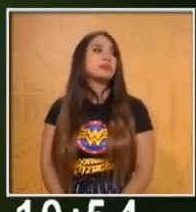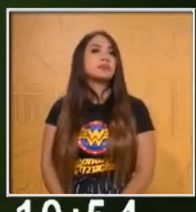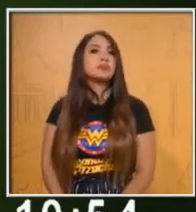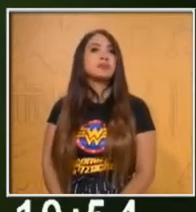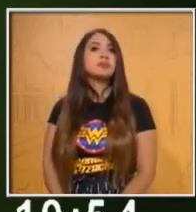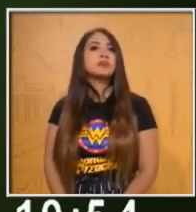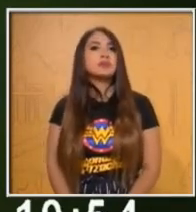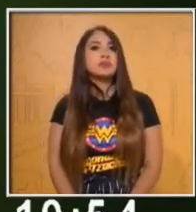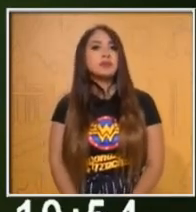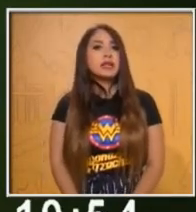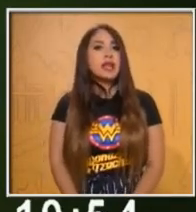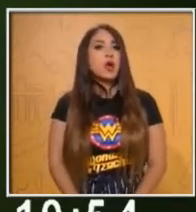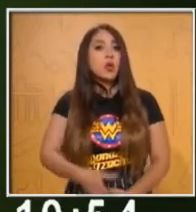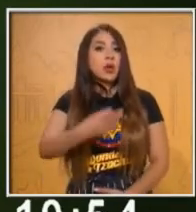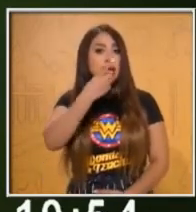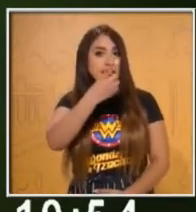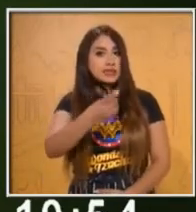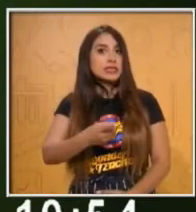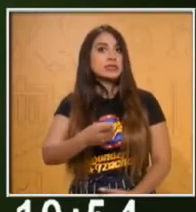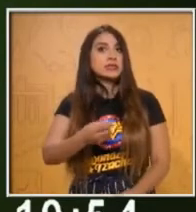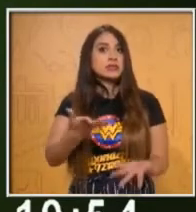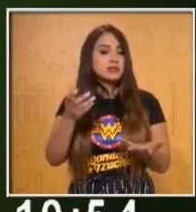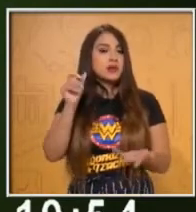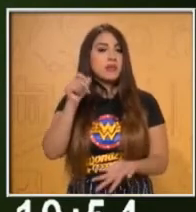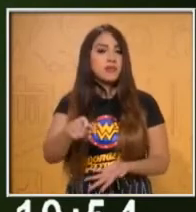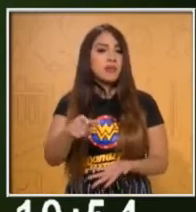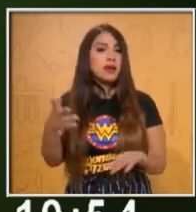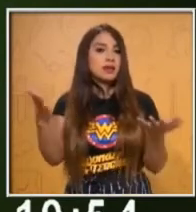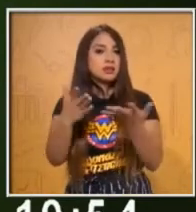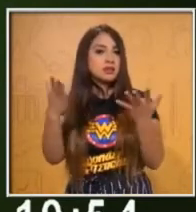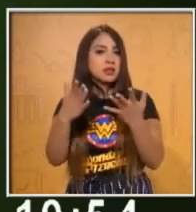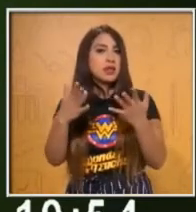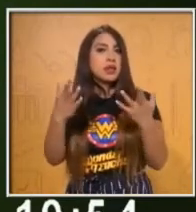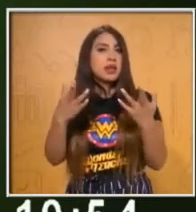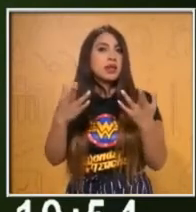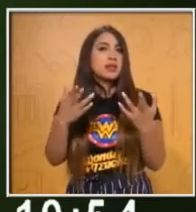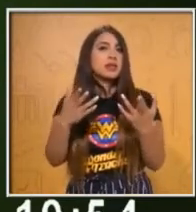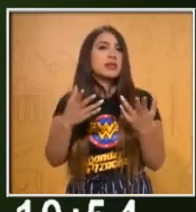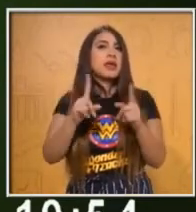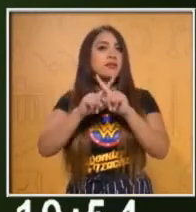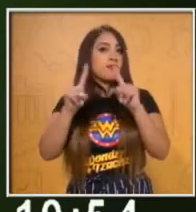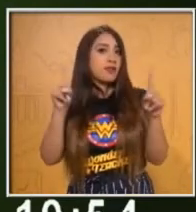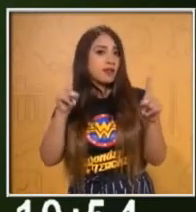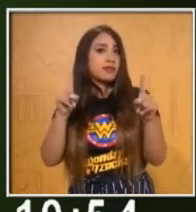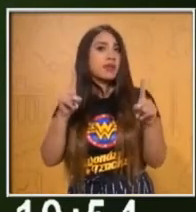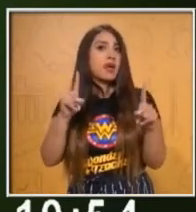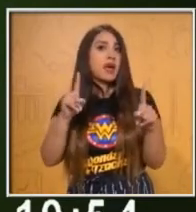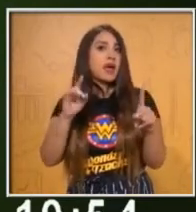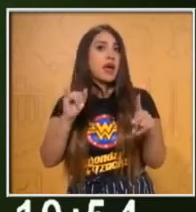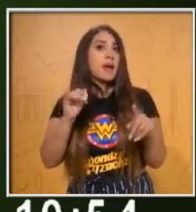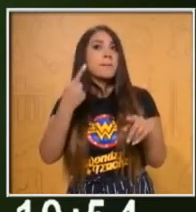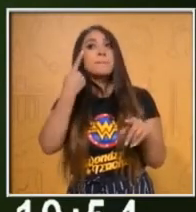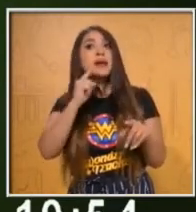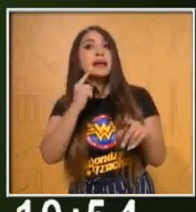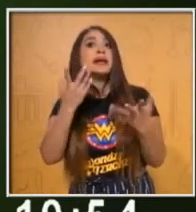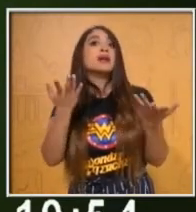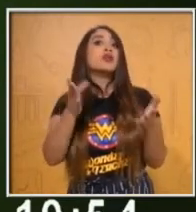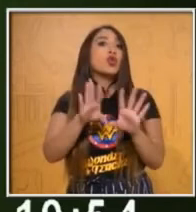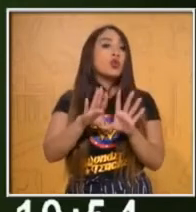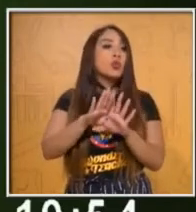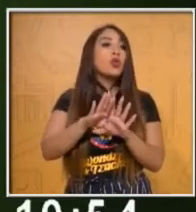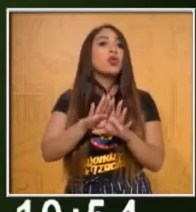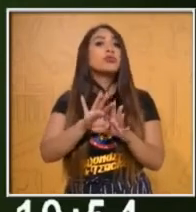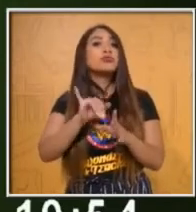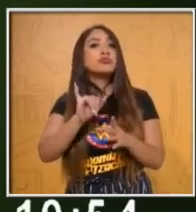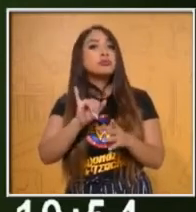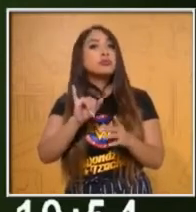lo que dice el narrador. Lo que dice el narrador también viene representado de manera diferente. ¿Y para qué sirven las acotaciones, maestra